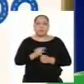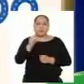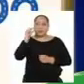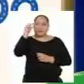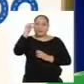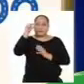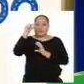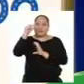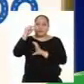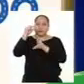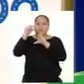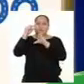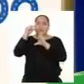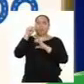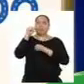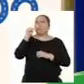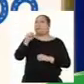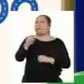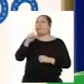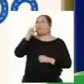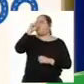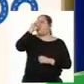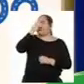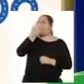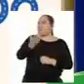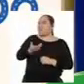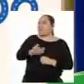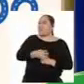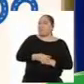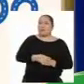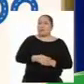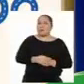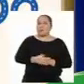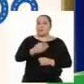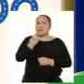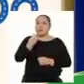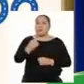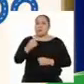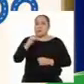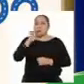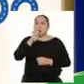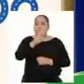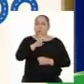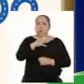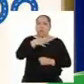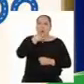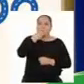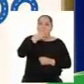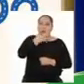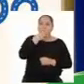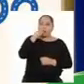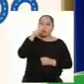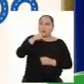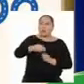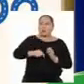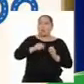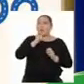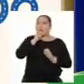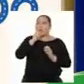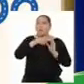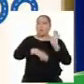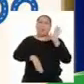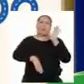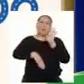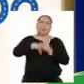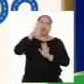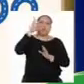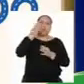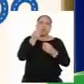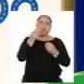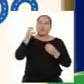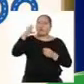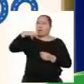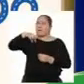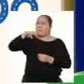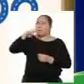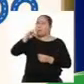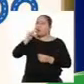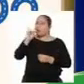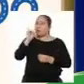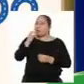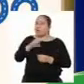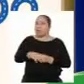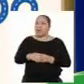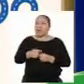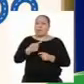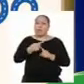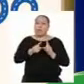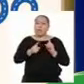Uy, profesor, esto está complicado, porque con 4 manzanas a Pepe le faltarían muchas proteínas, pero le